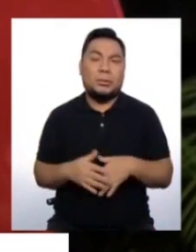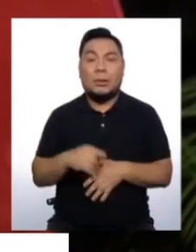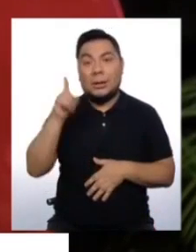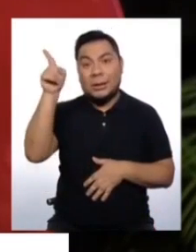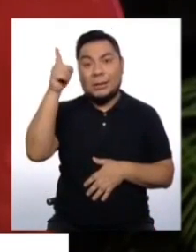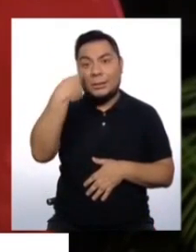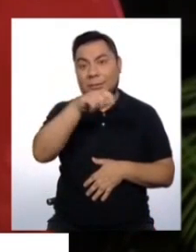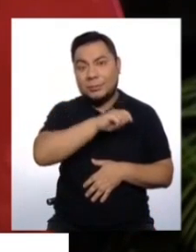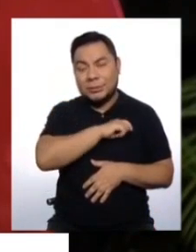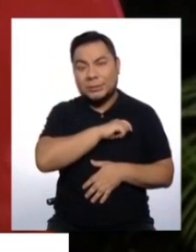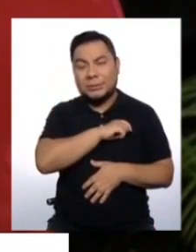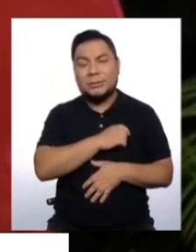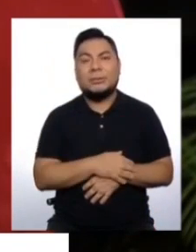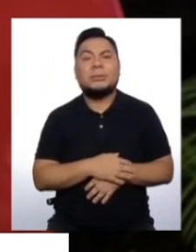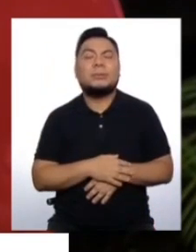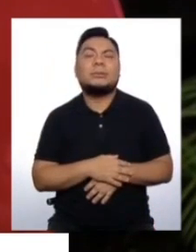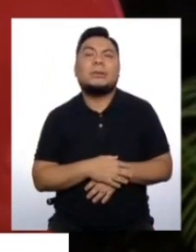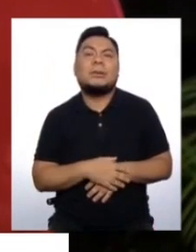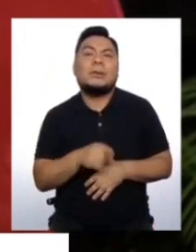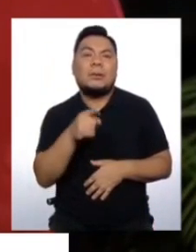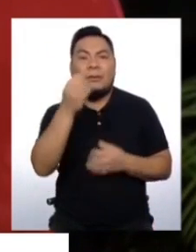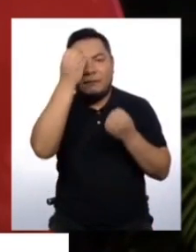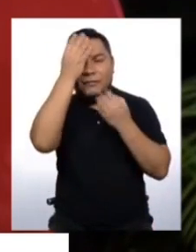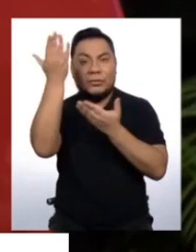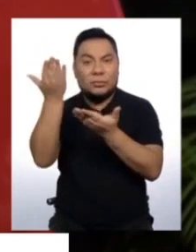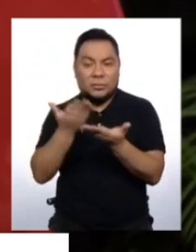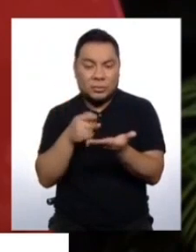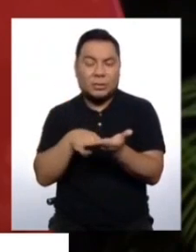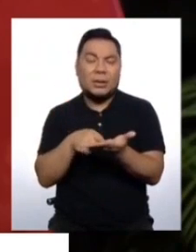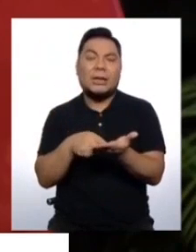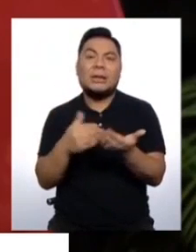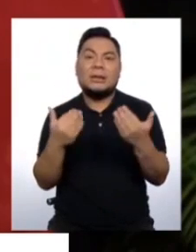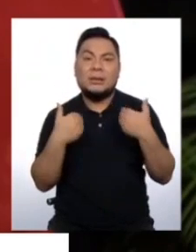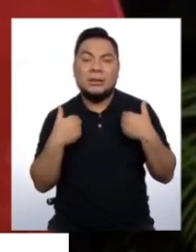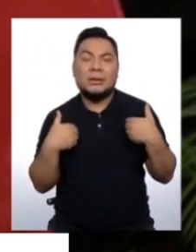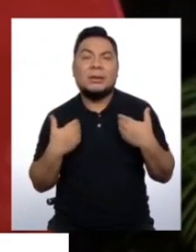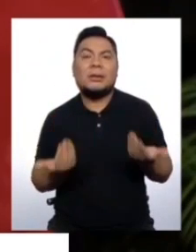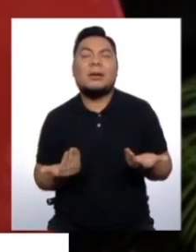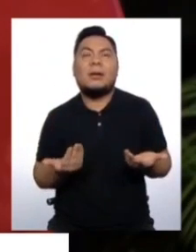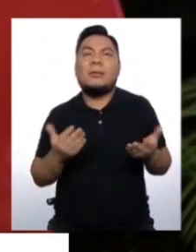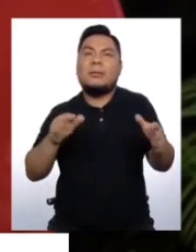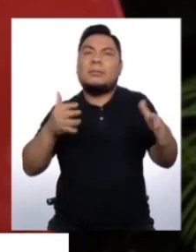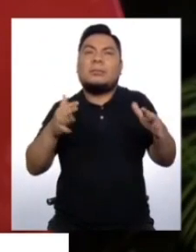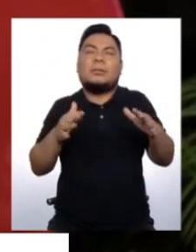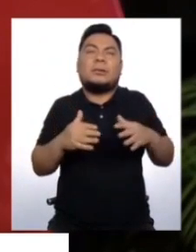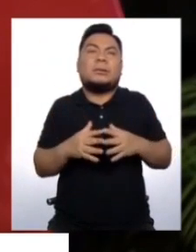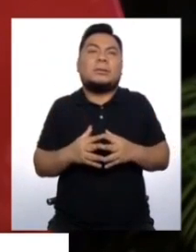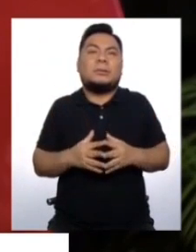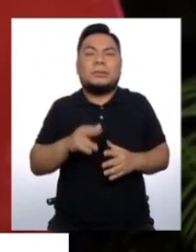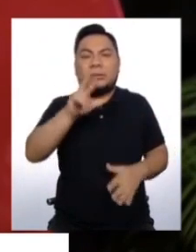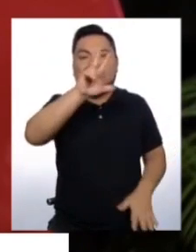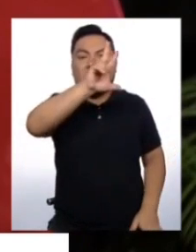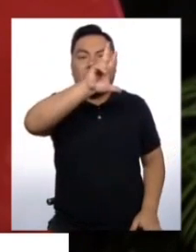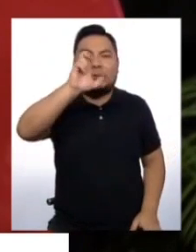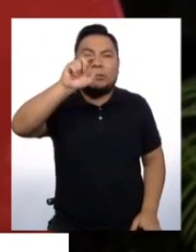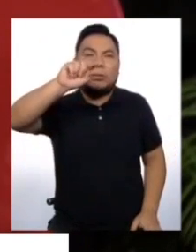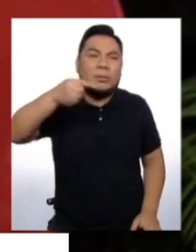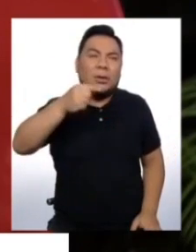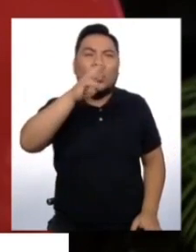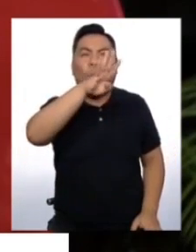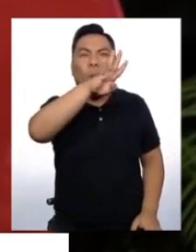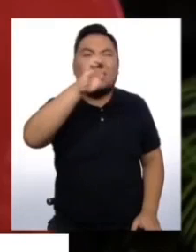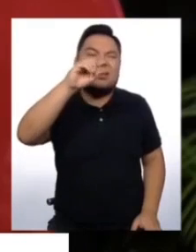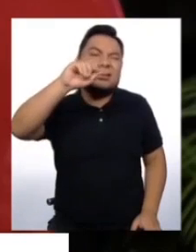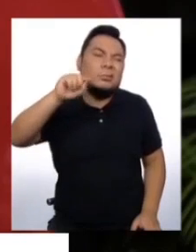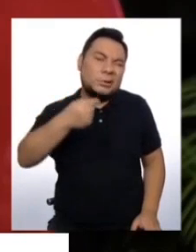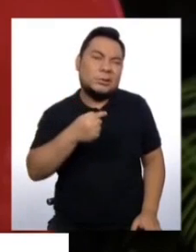España, según la información, tiene alrededor de 300.000,